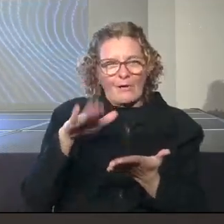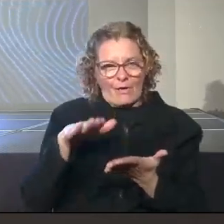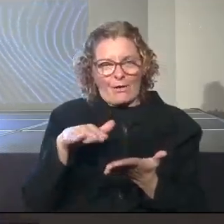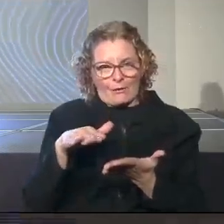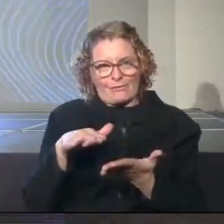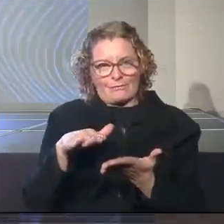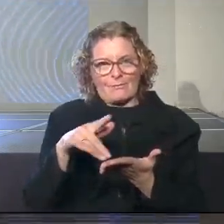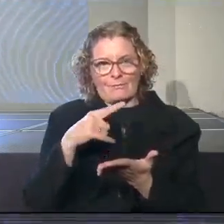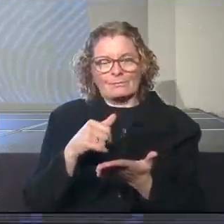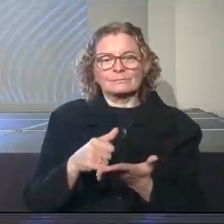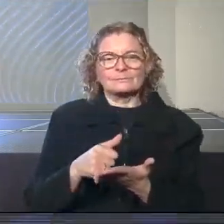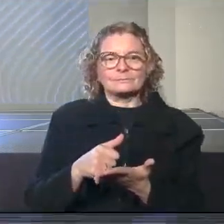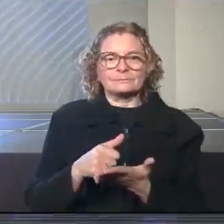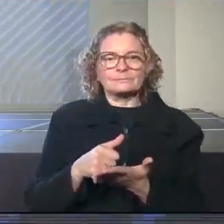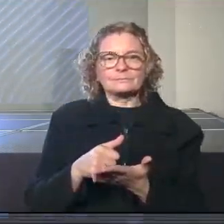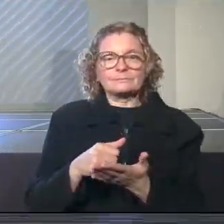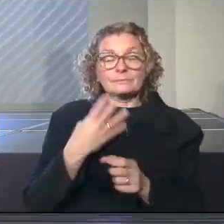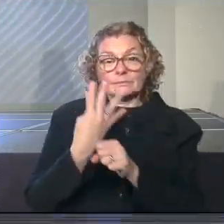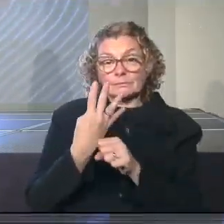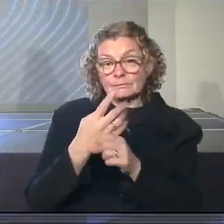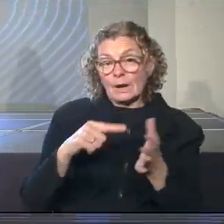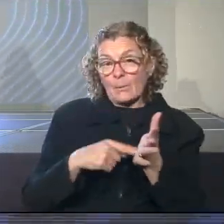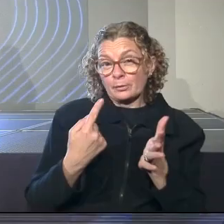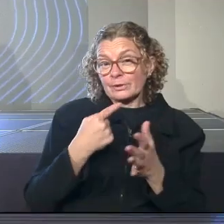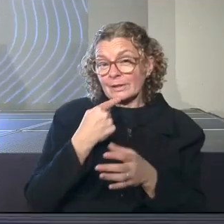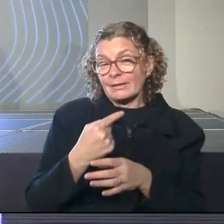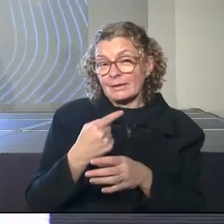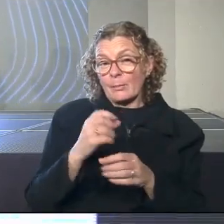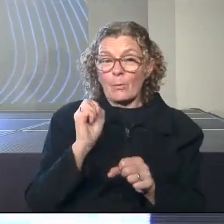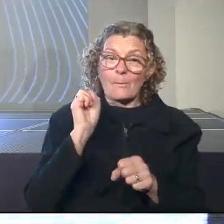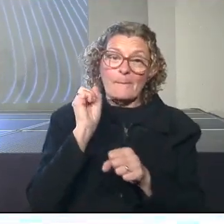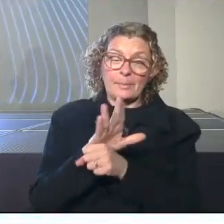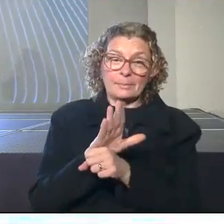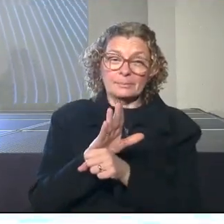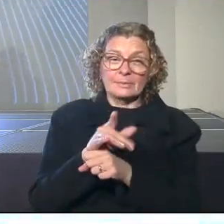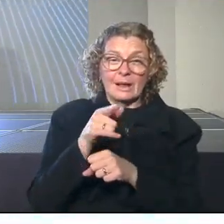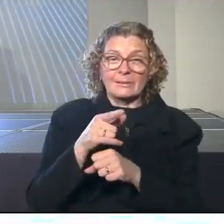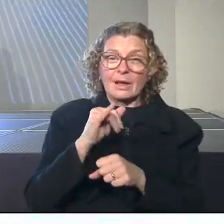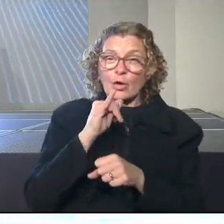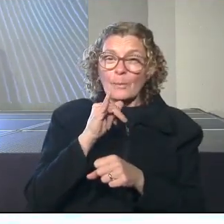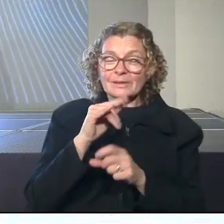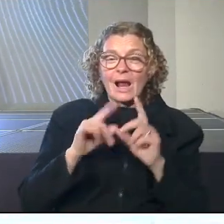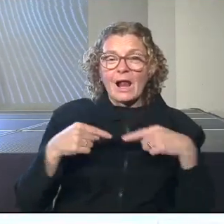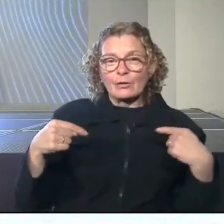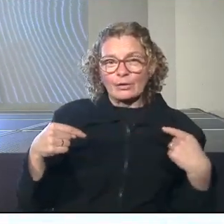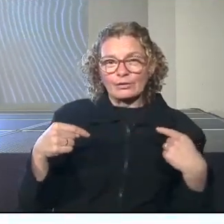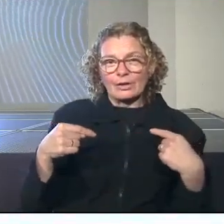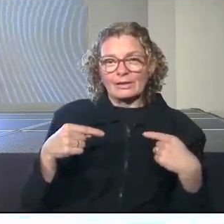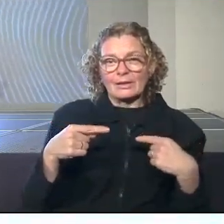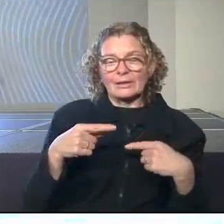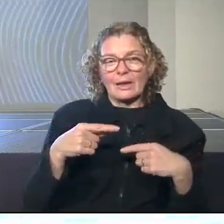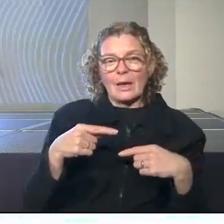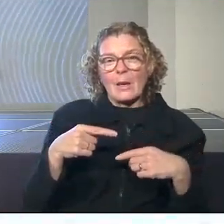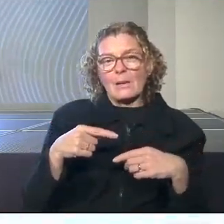agresivo. El cuarto punto que mencionábamos es el envío. Y acá les voy a comentar algunas de las ventajas de usar